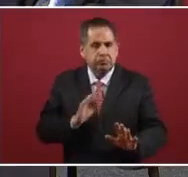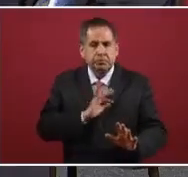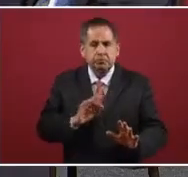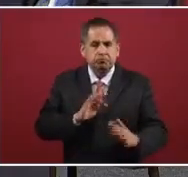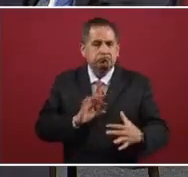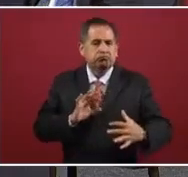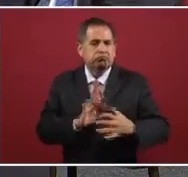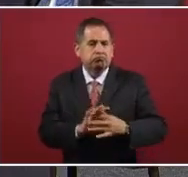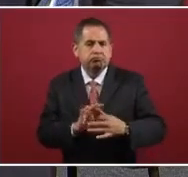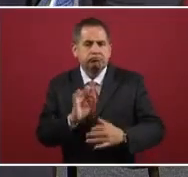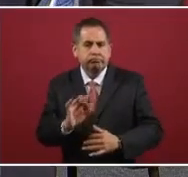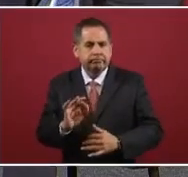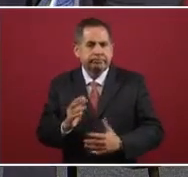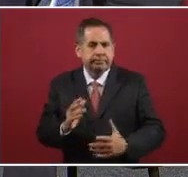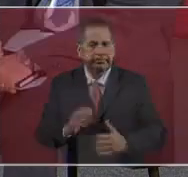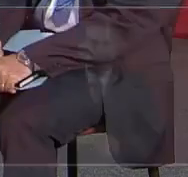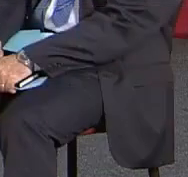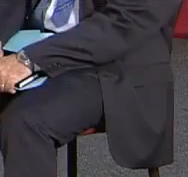con